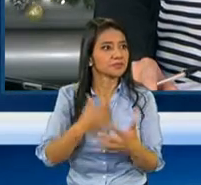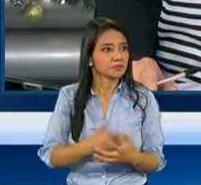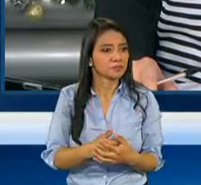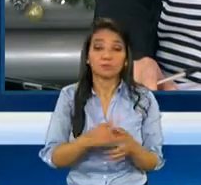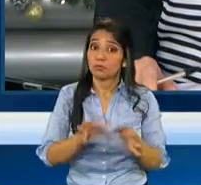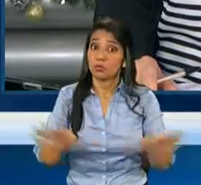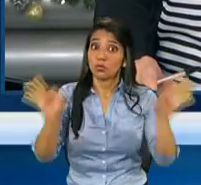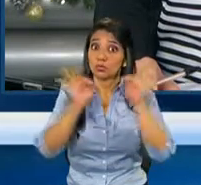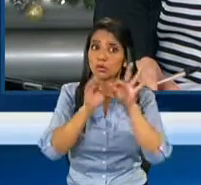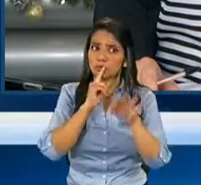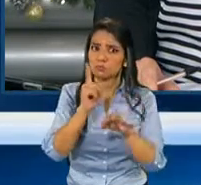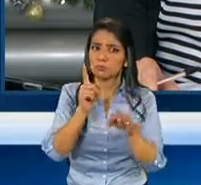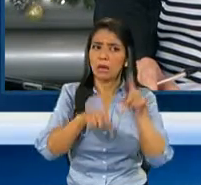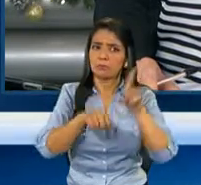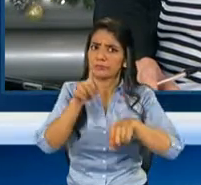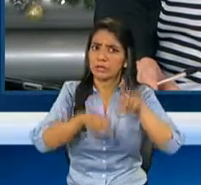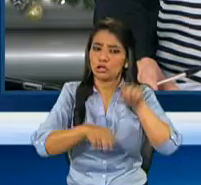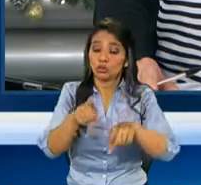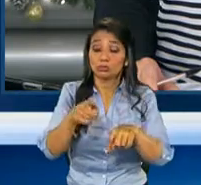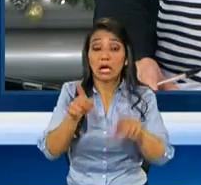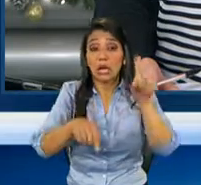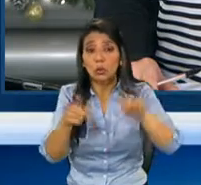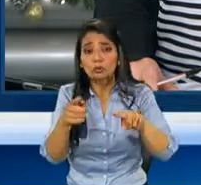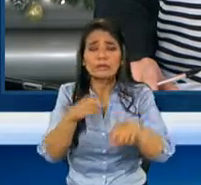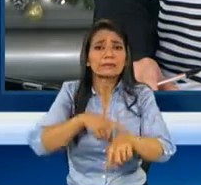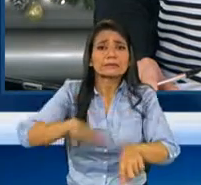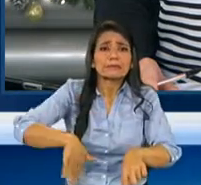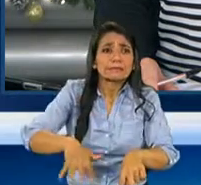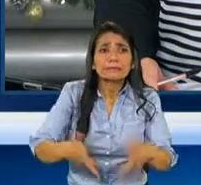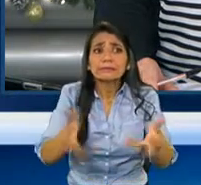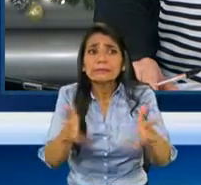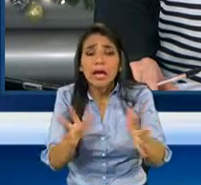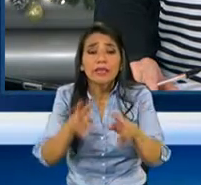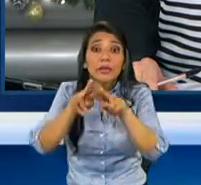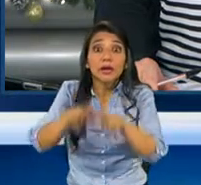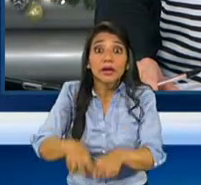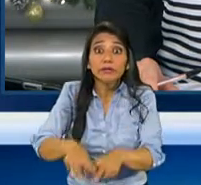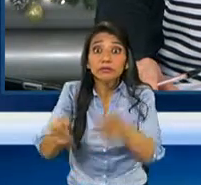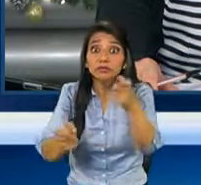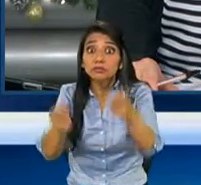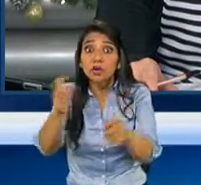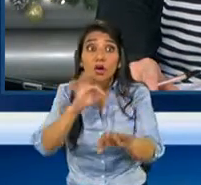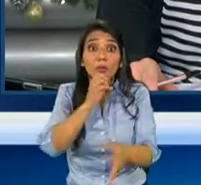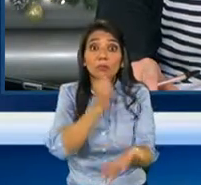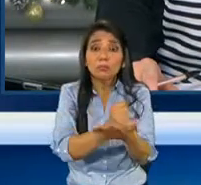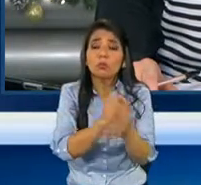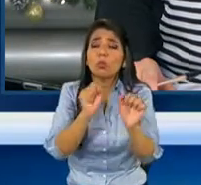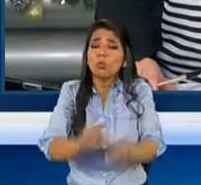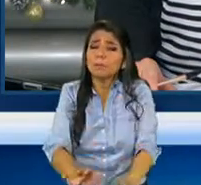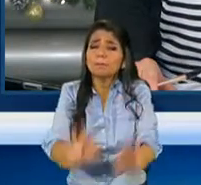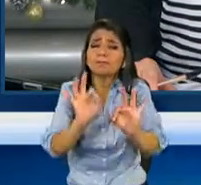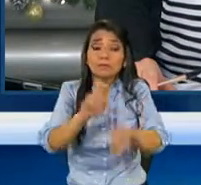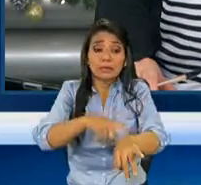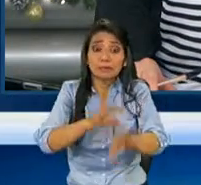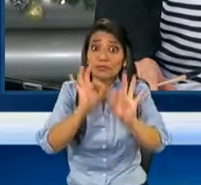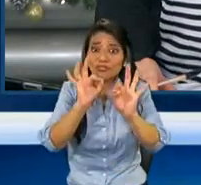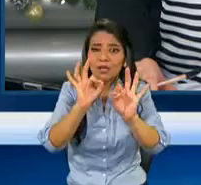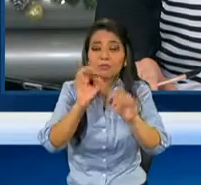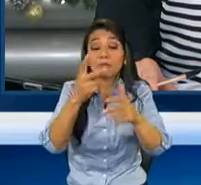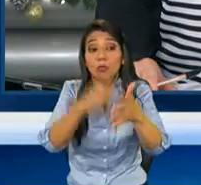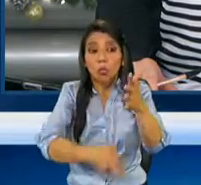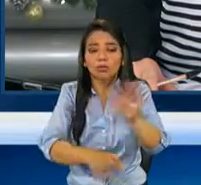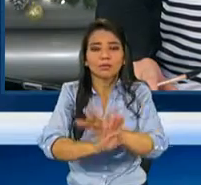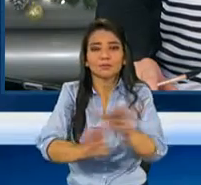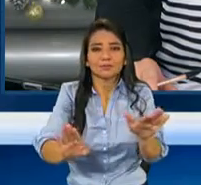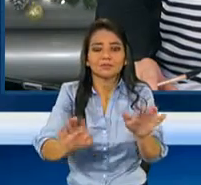válida para todos nuestros amigos televidentes quienes todavía no se han acercado a los puntos de revisión y de matriculación para que lo hagan a tiempo y así evitar las